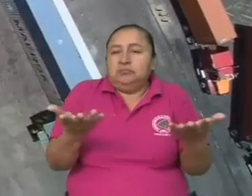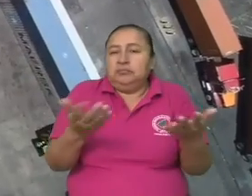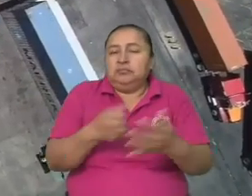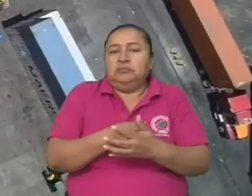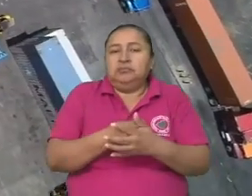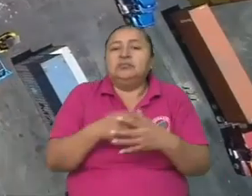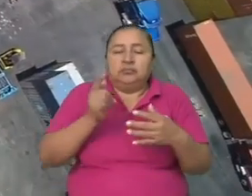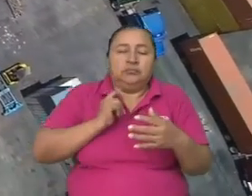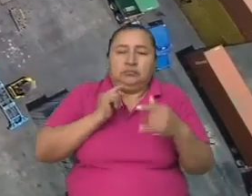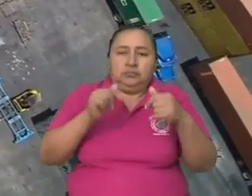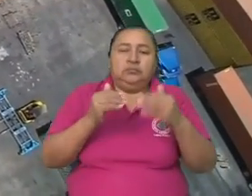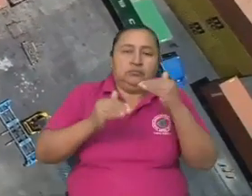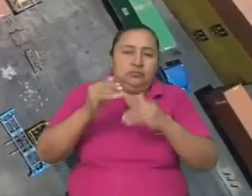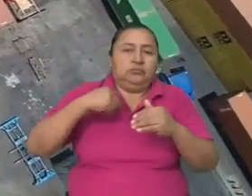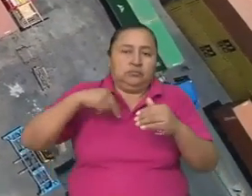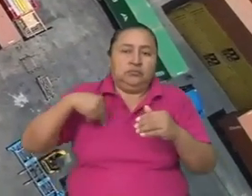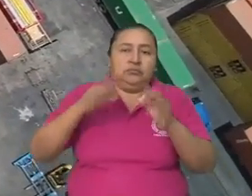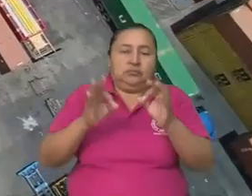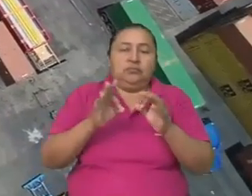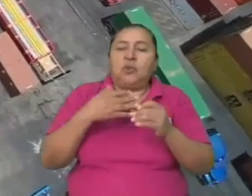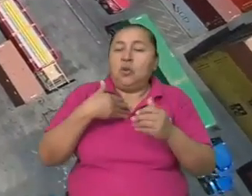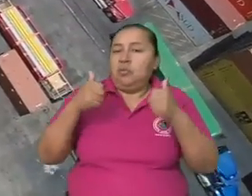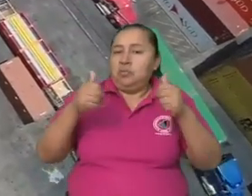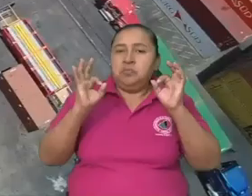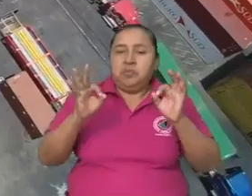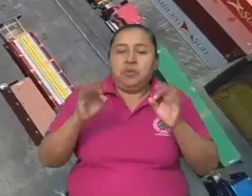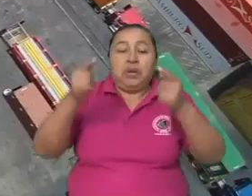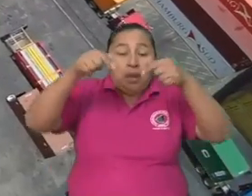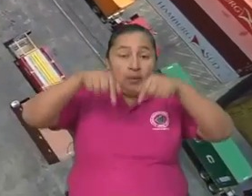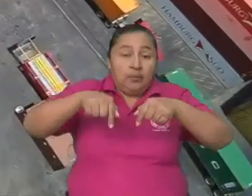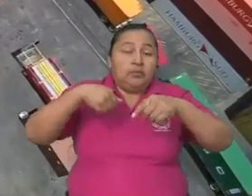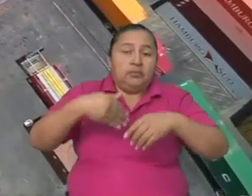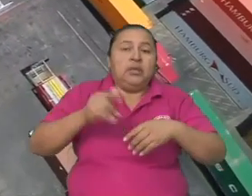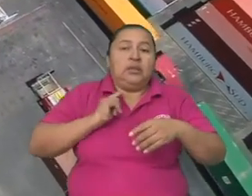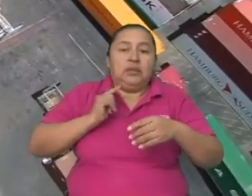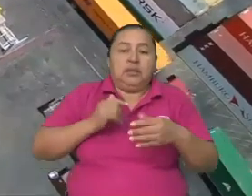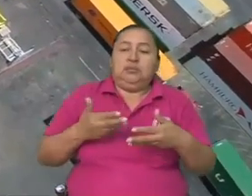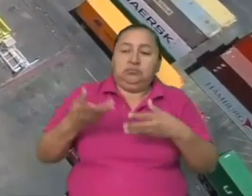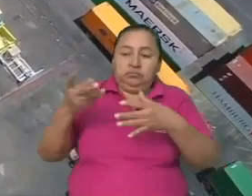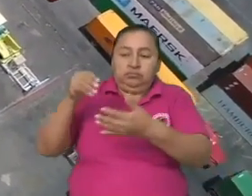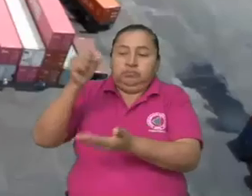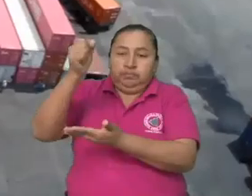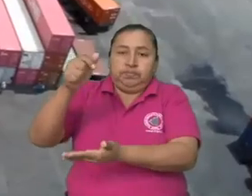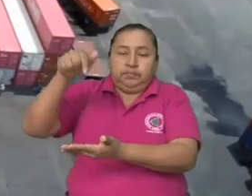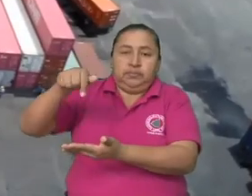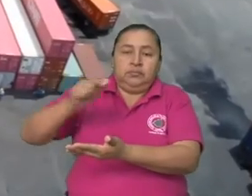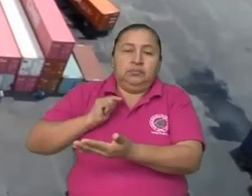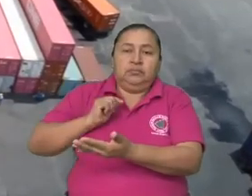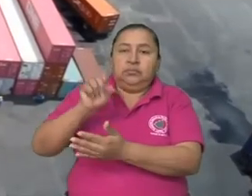que obtuvimos. Eso para nosotros fue fabuloso, y a estas alturas tener una disponibilidad